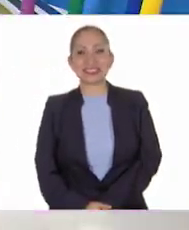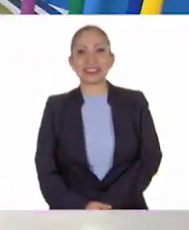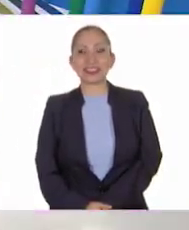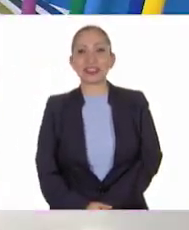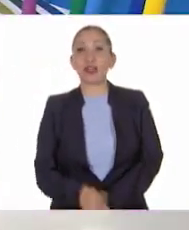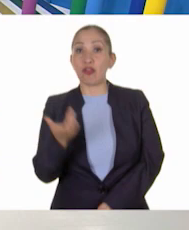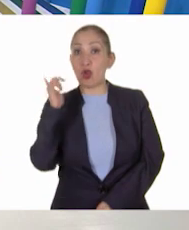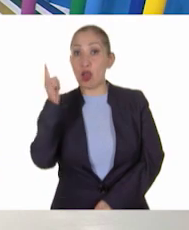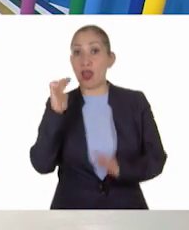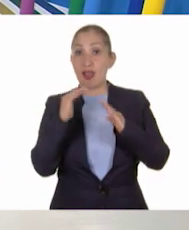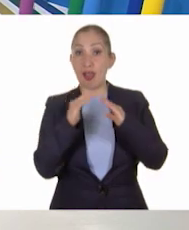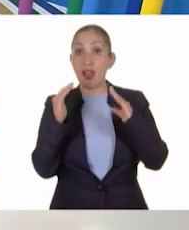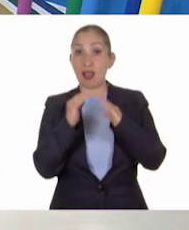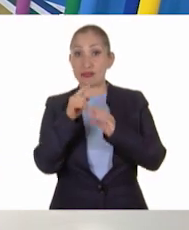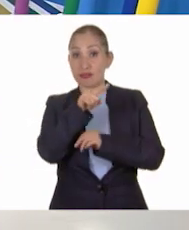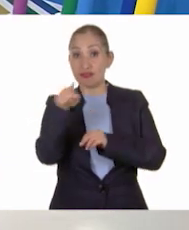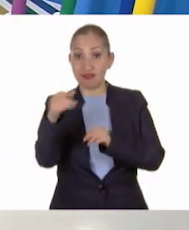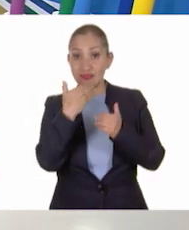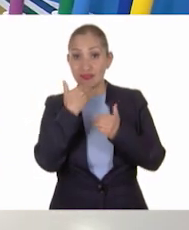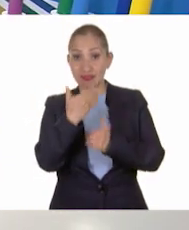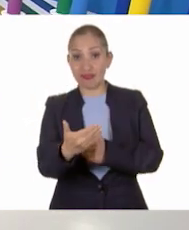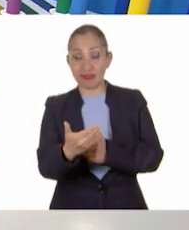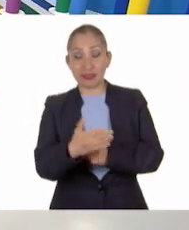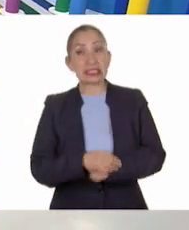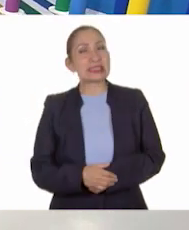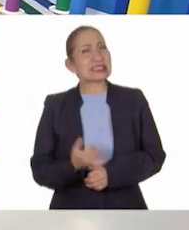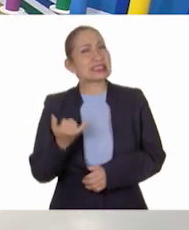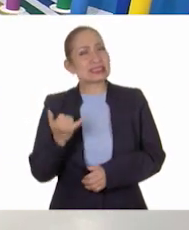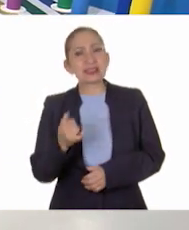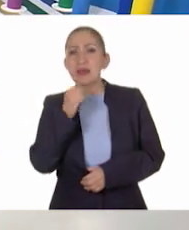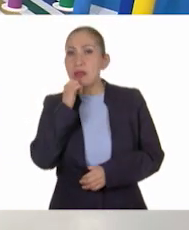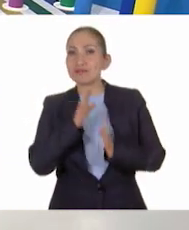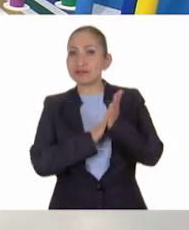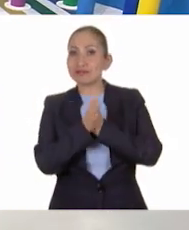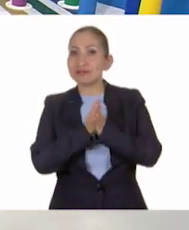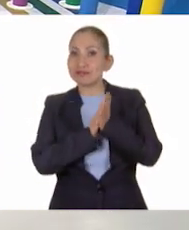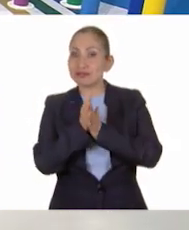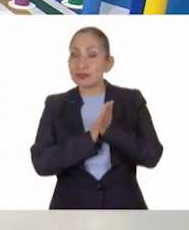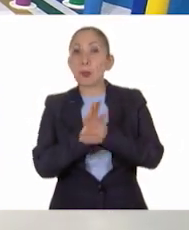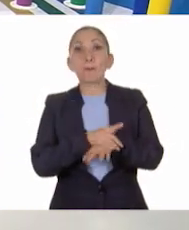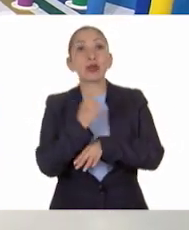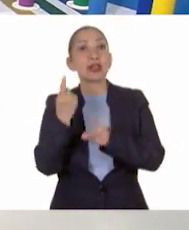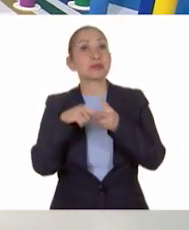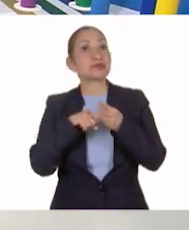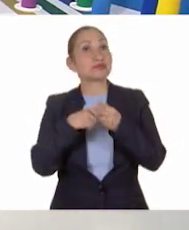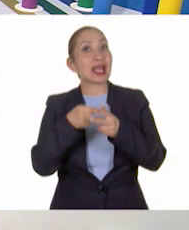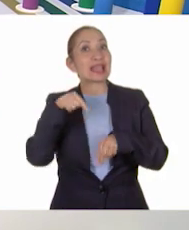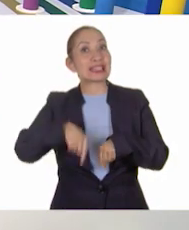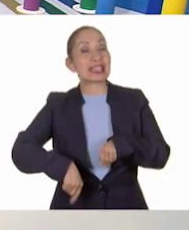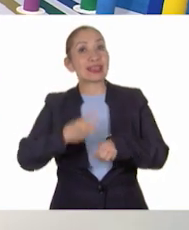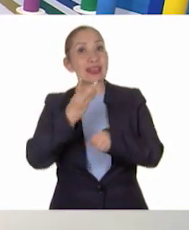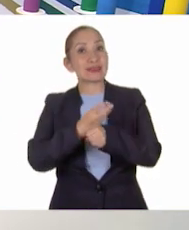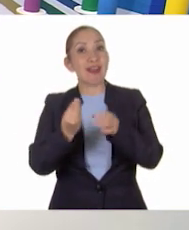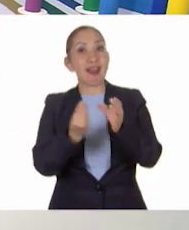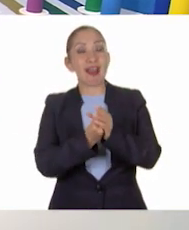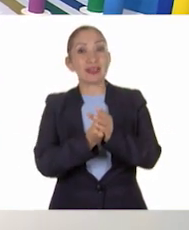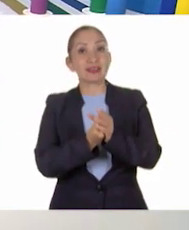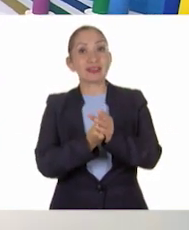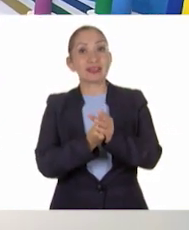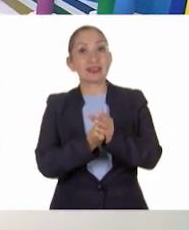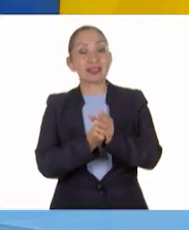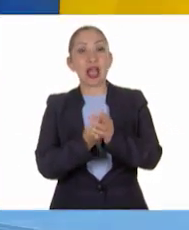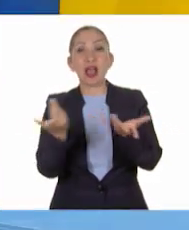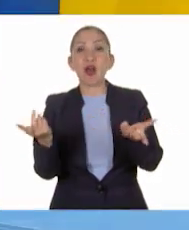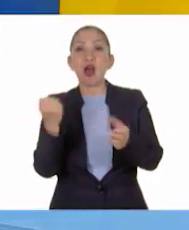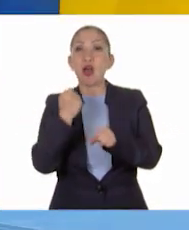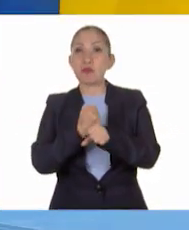Pues yo espero que en casa se encuentren muy bien y sobre todo con mucho entusiasmo por comenzar nuestra tercera sesión de trabajo